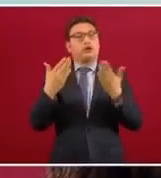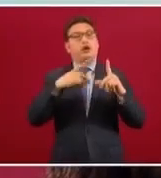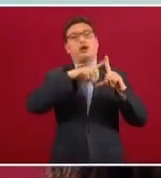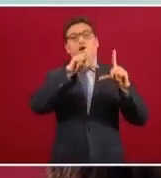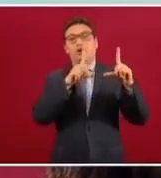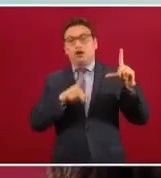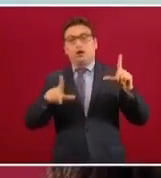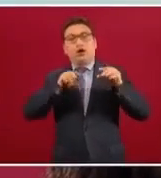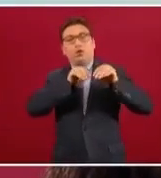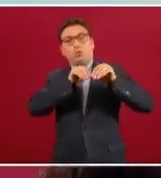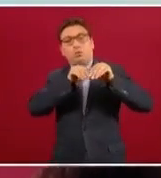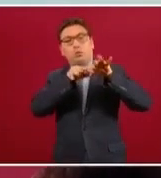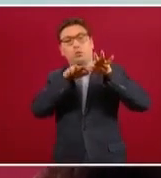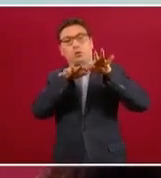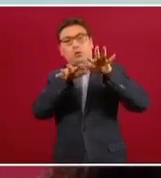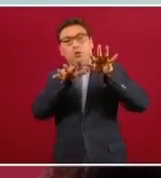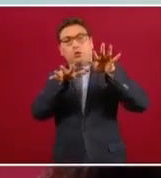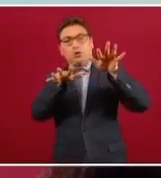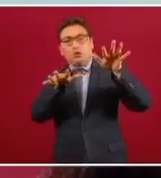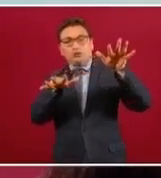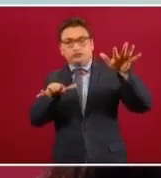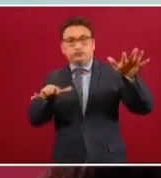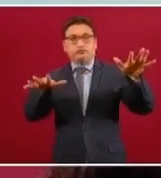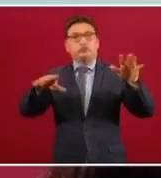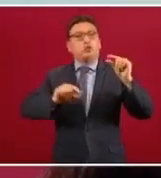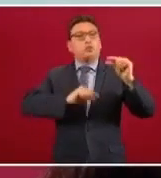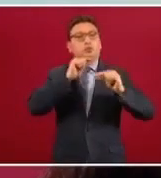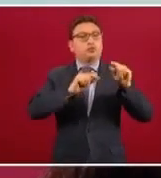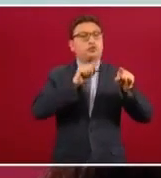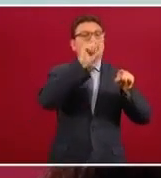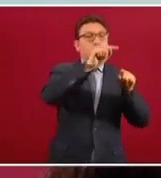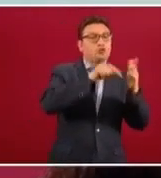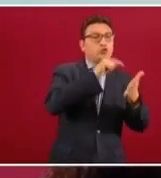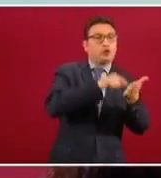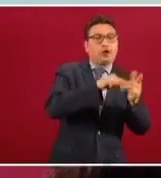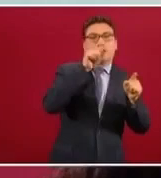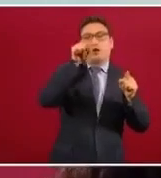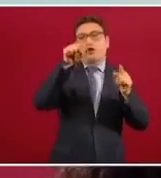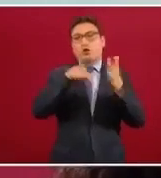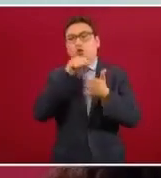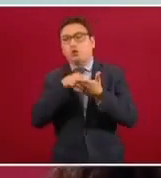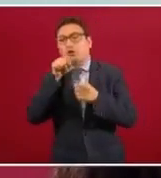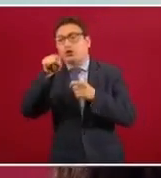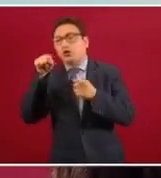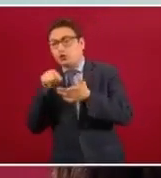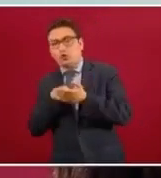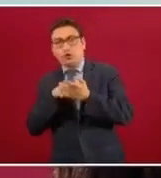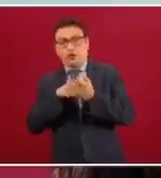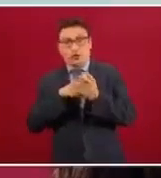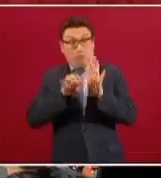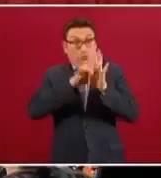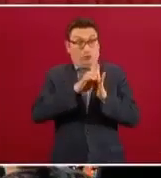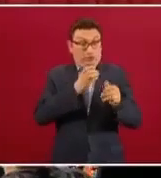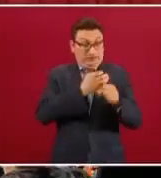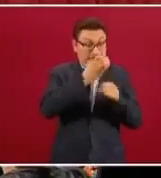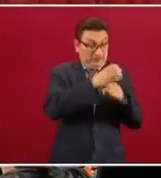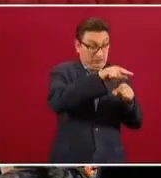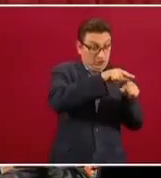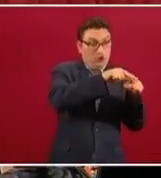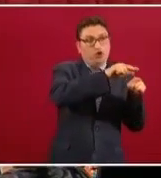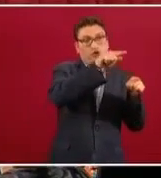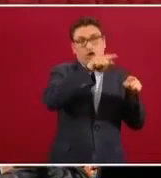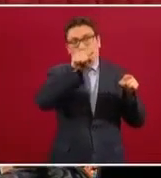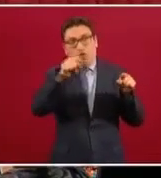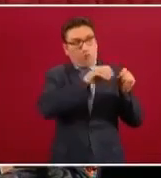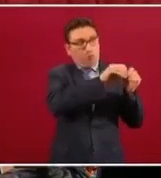puede propagar en forma de parches y no necesariamente es de un estado al otro, al otro, al otro. Tiene que